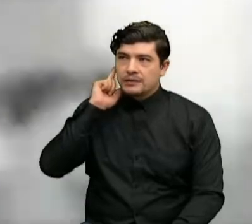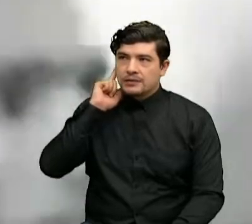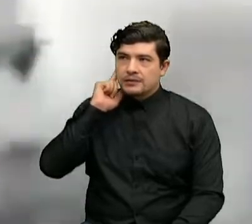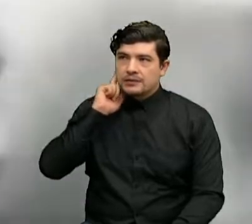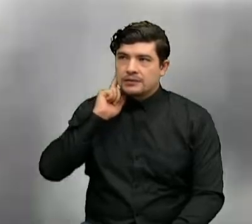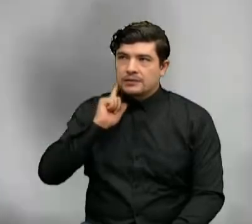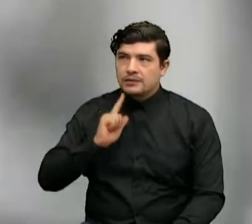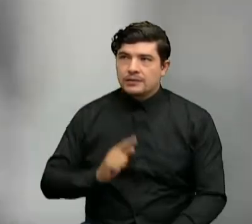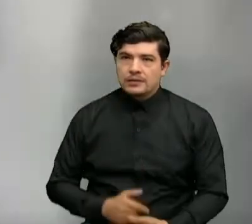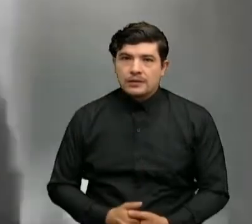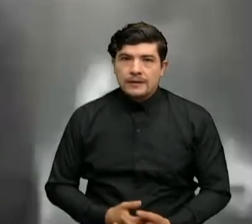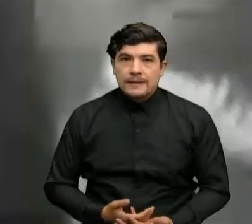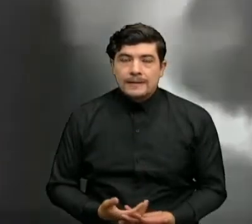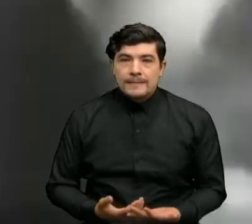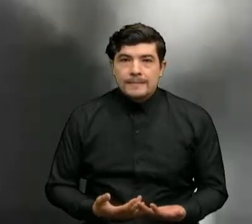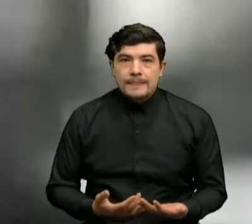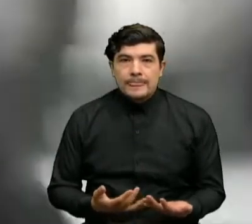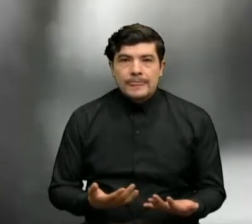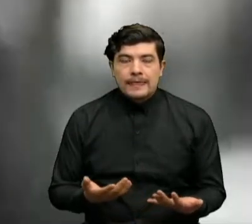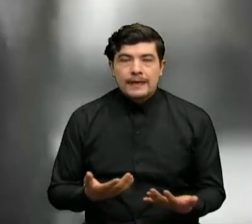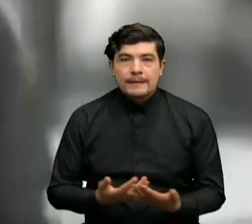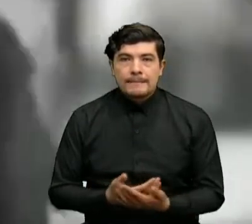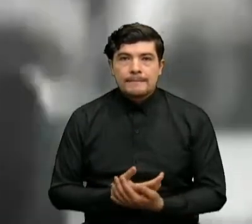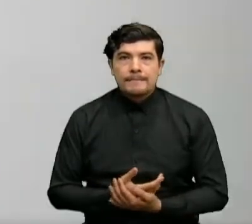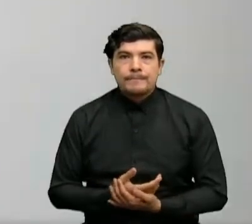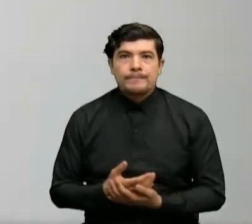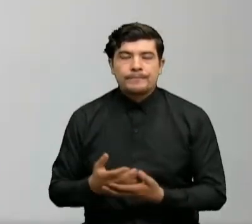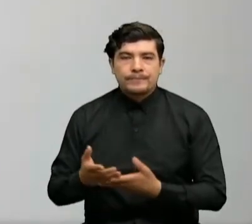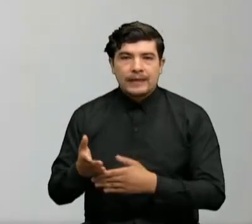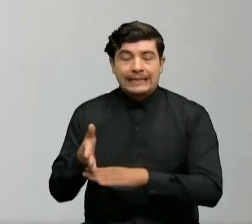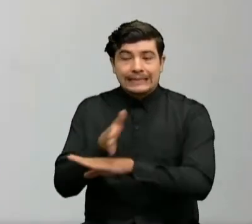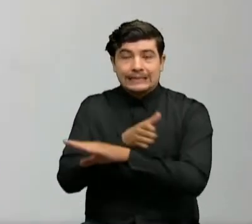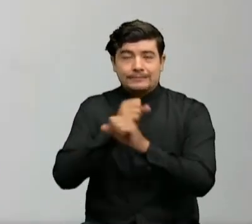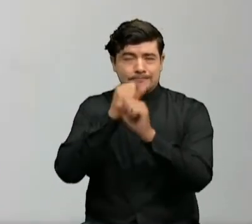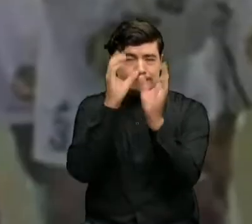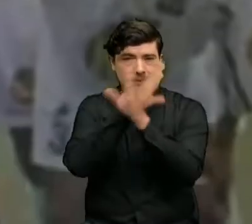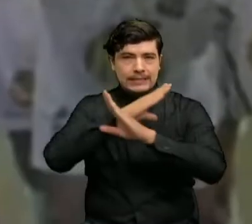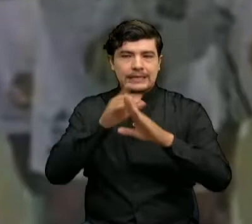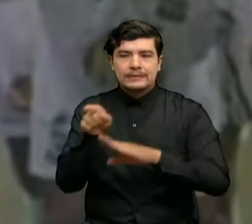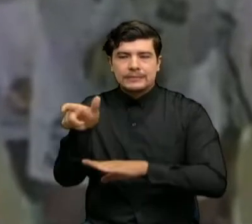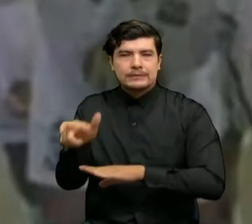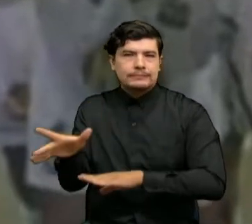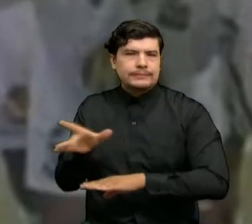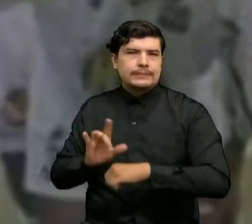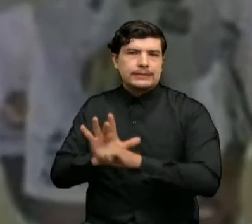varios días de lucha, esta mañana el virus del COVID-19 le ganó la batalla.